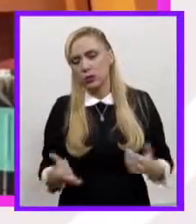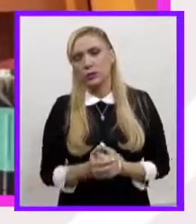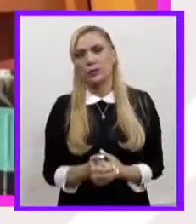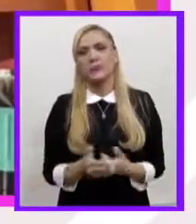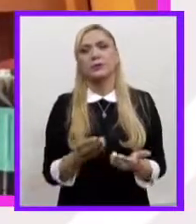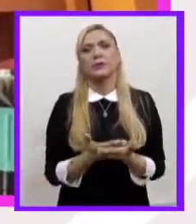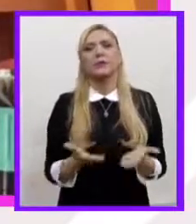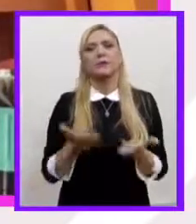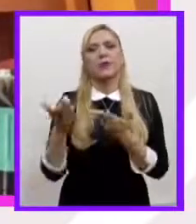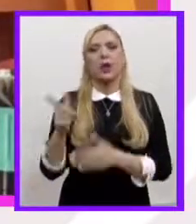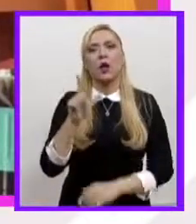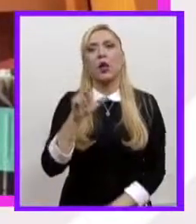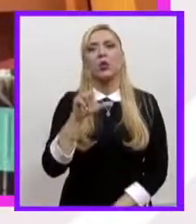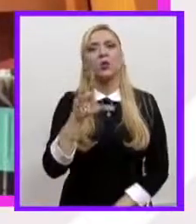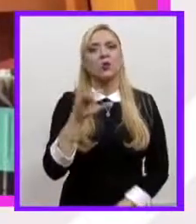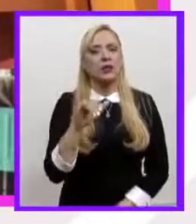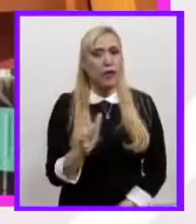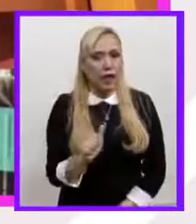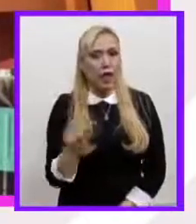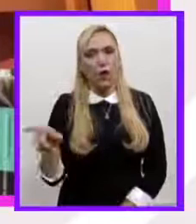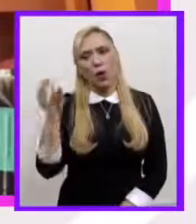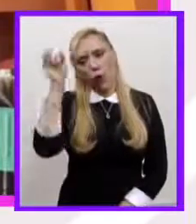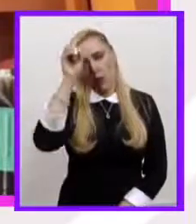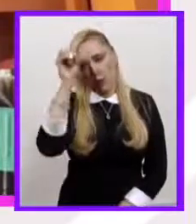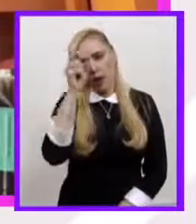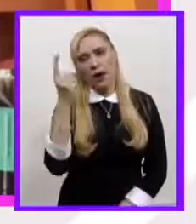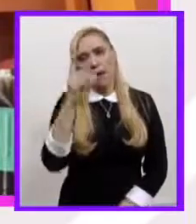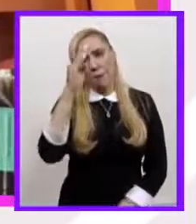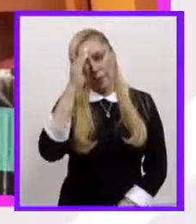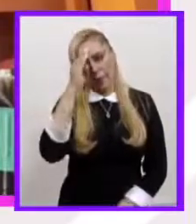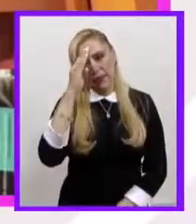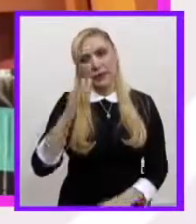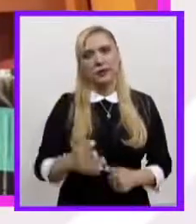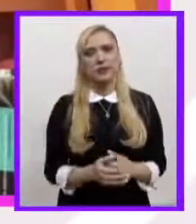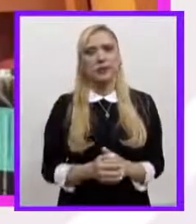regresar contigo, Lucía, justo pues con tu opinión con respecto a